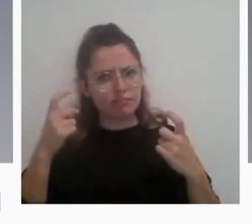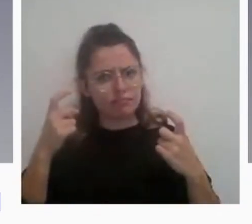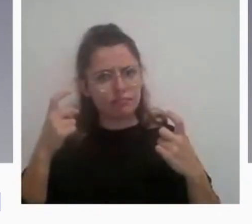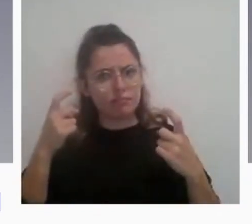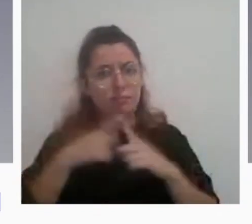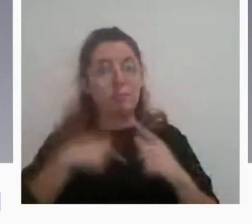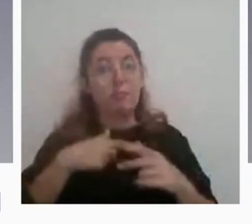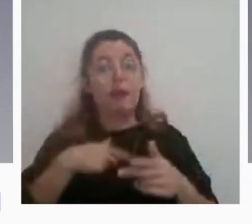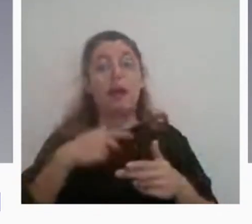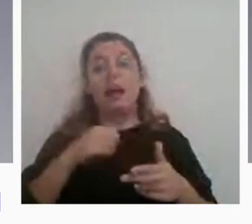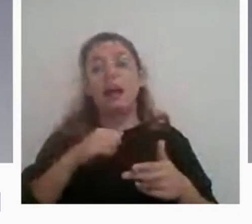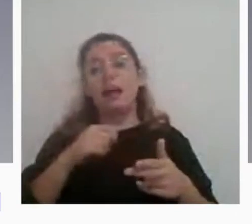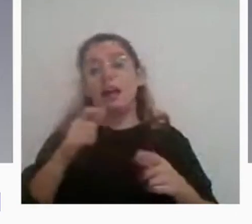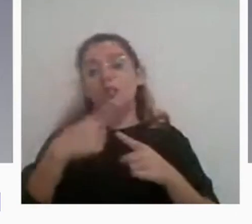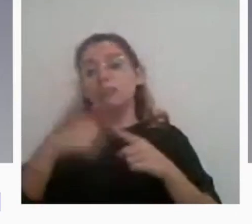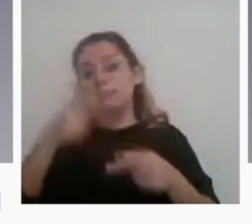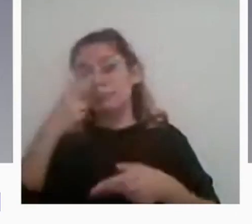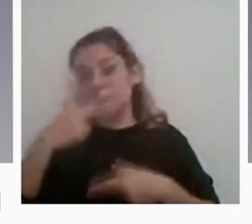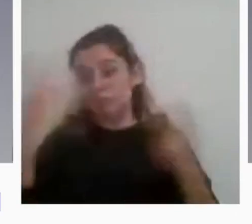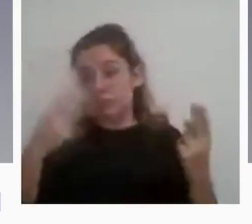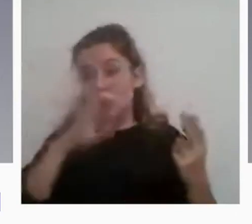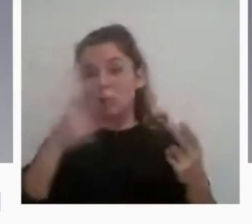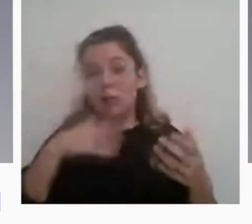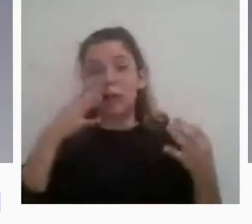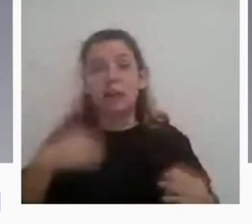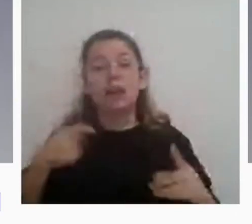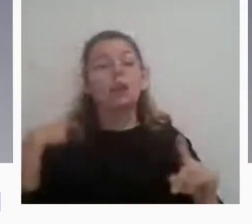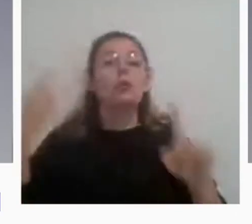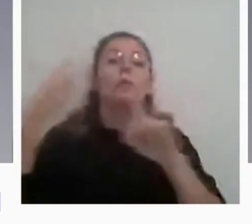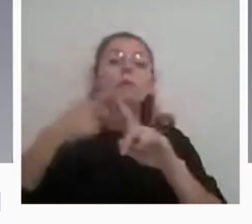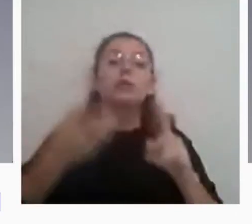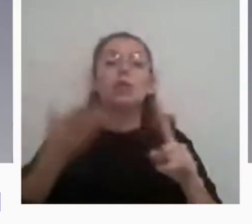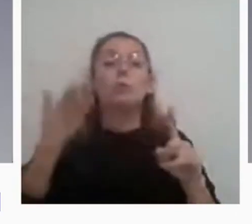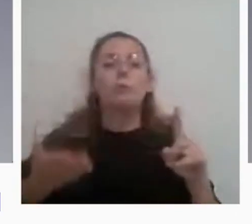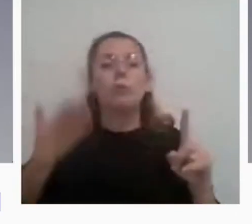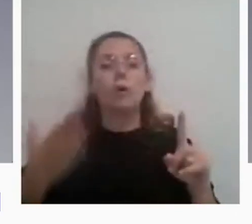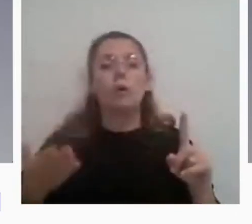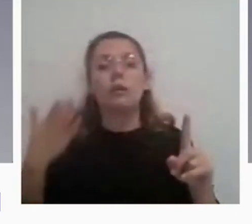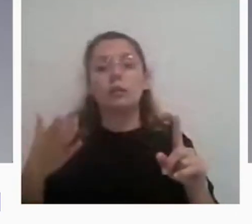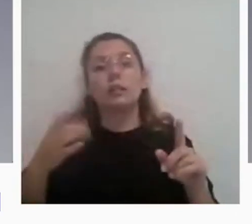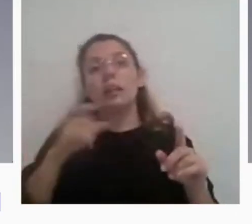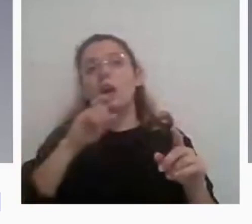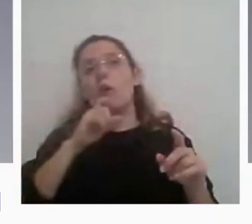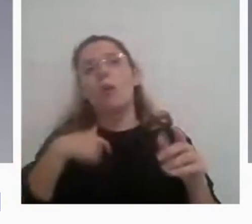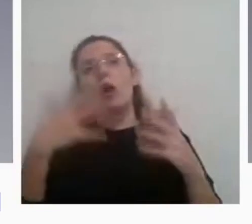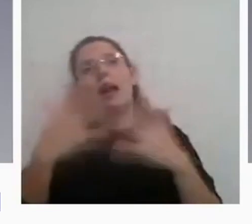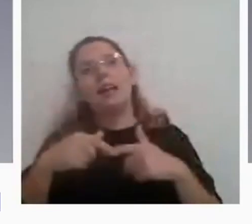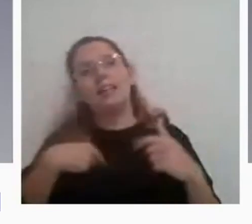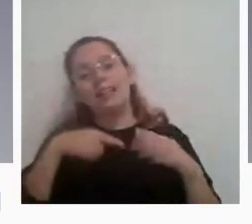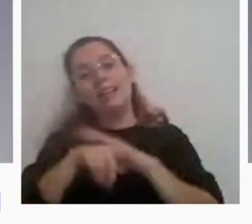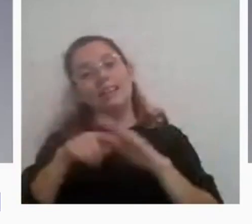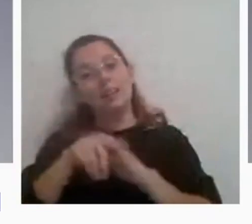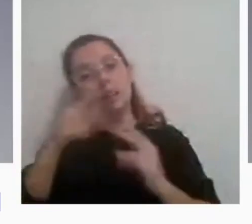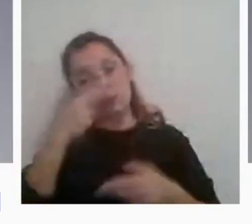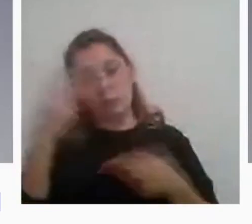públicos, porque esa es la gran misión de la gestión pública, ¿no? Claro. Y